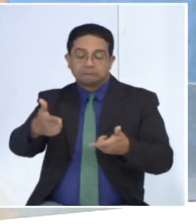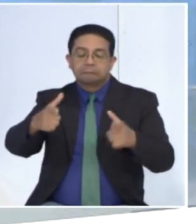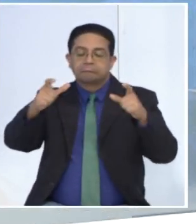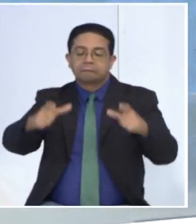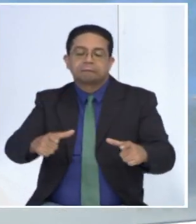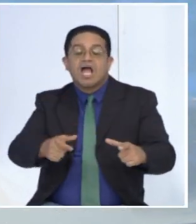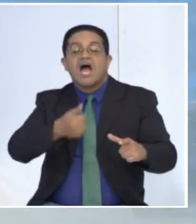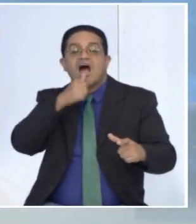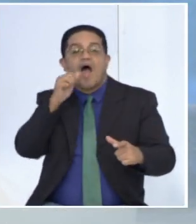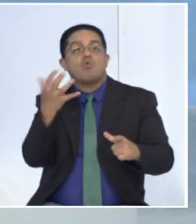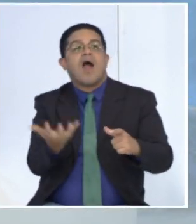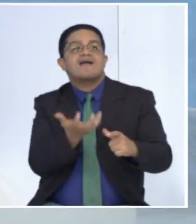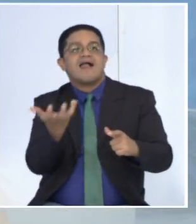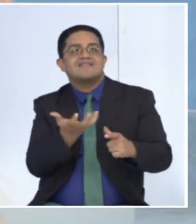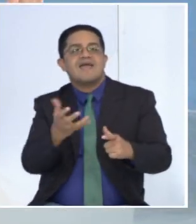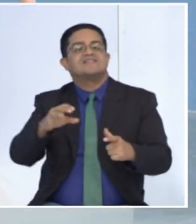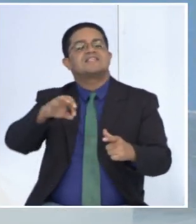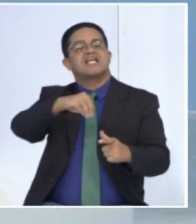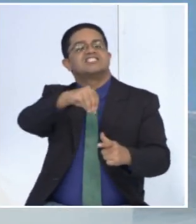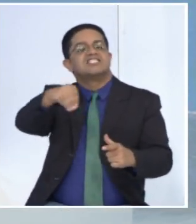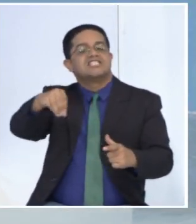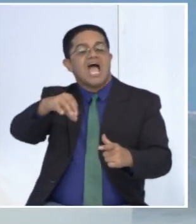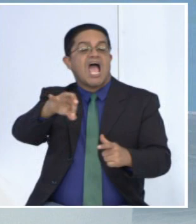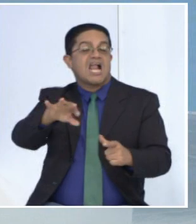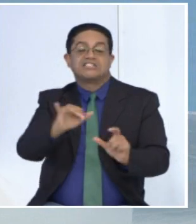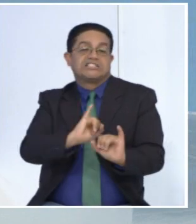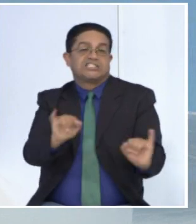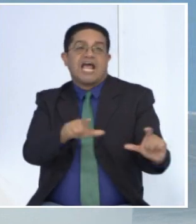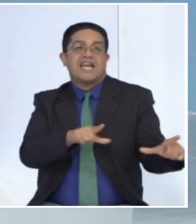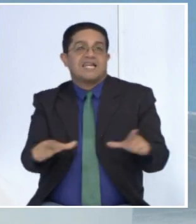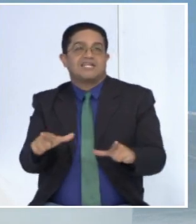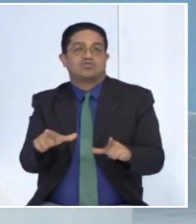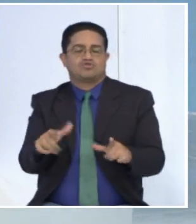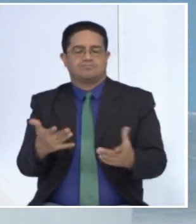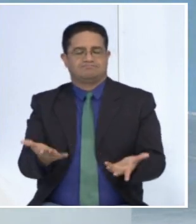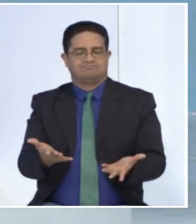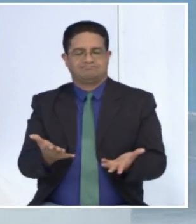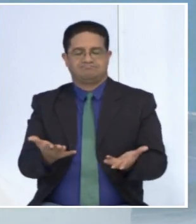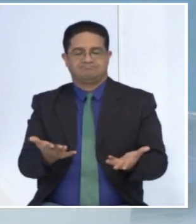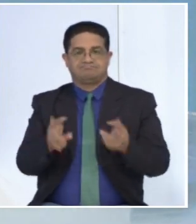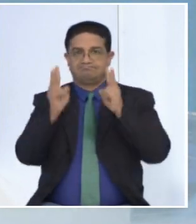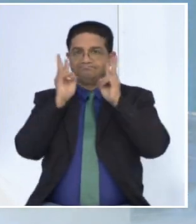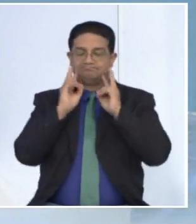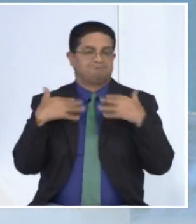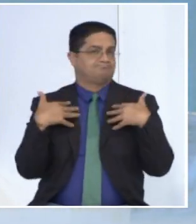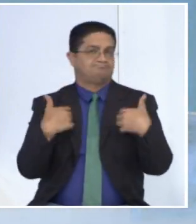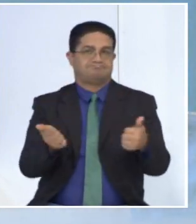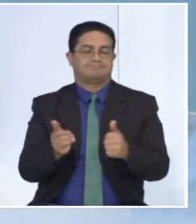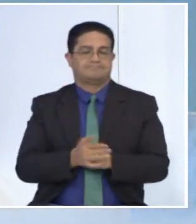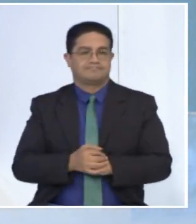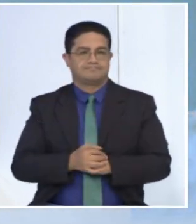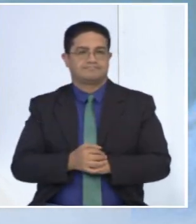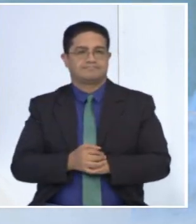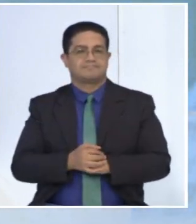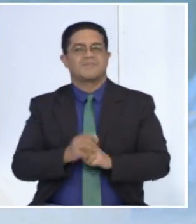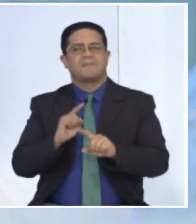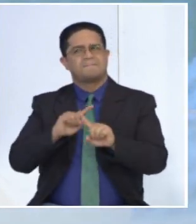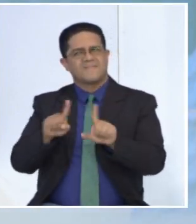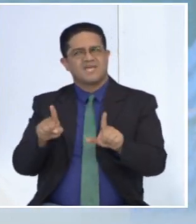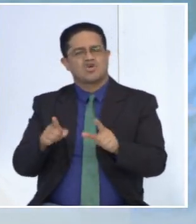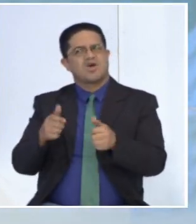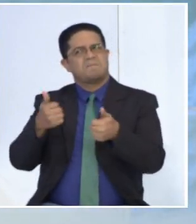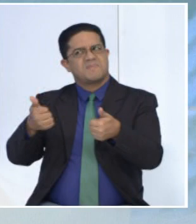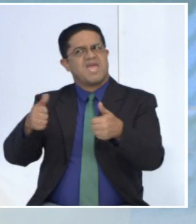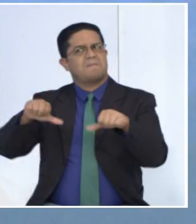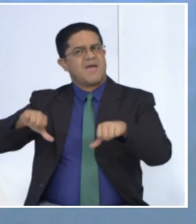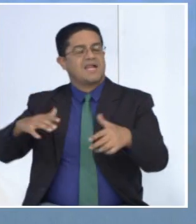algunas sustancias que se le van aplicando y que con eso está listo y levanta los pies hacia arriba. Ya con eso se te va a desinflamar en unos días. Pero ¿qué tan mito o realidad